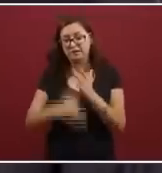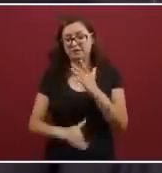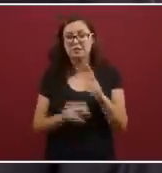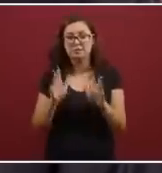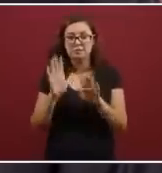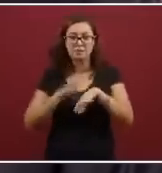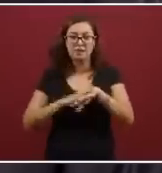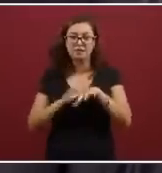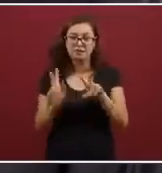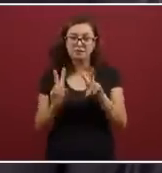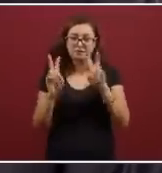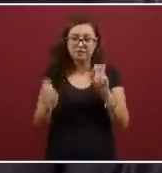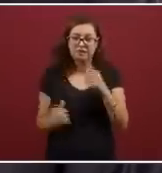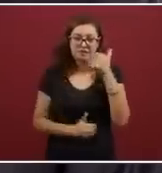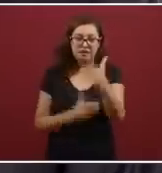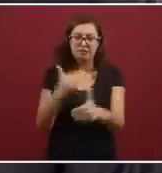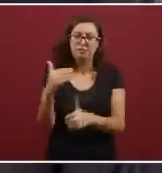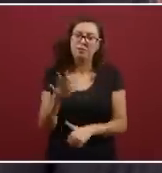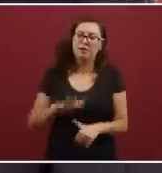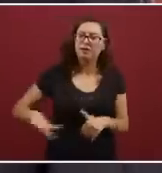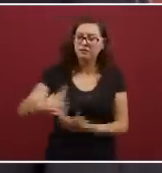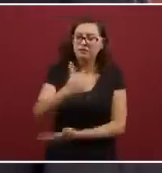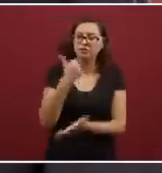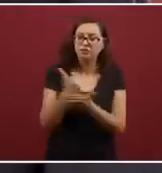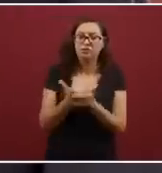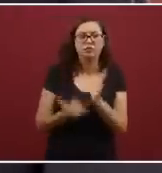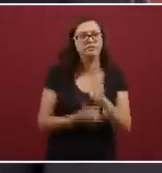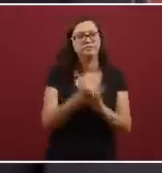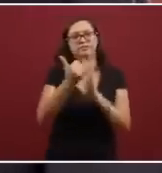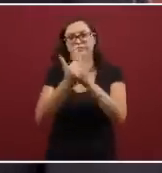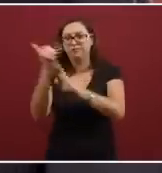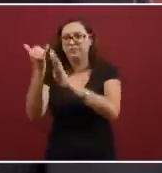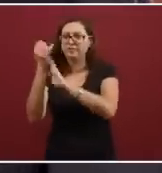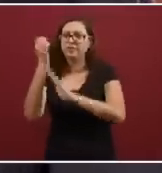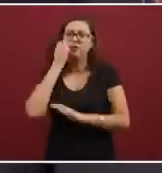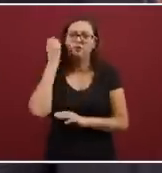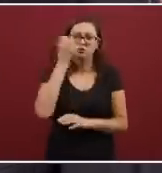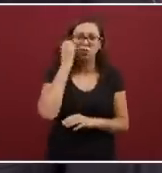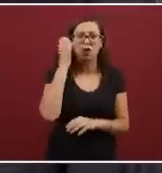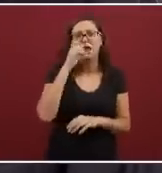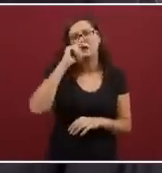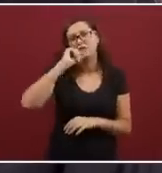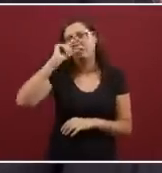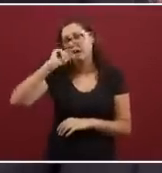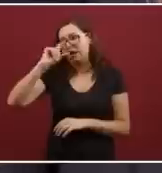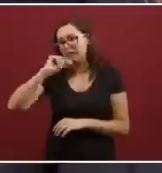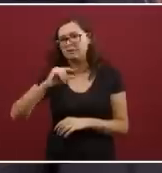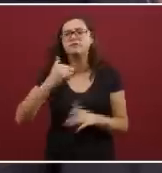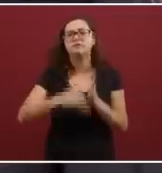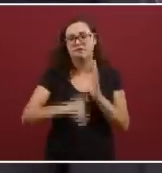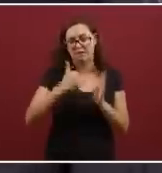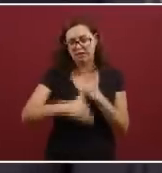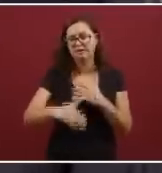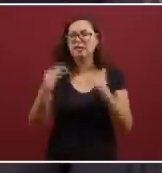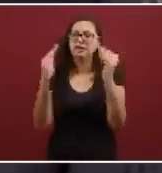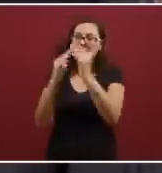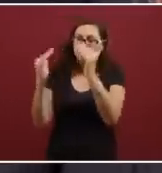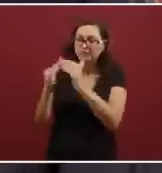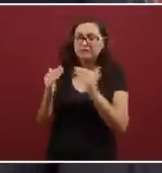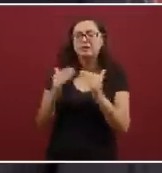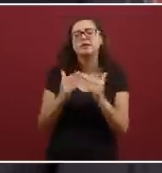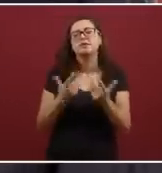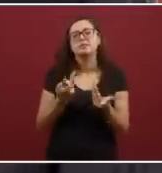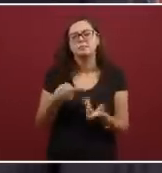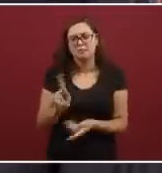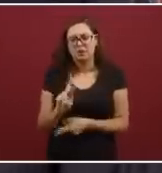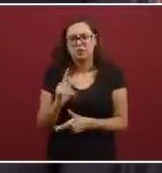avanzar en la urbanización, la construcción de escuelas que quedaron afectadas, viviendas, pero qué